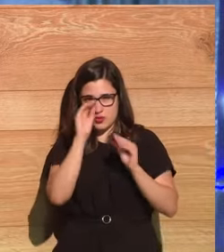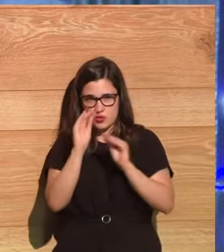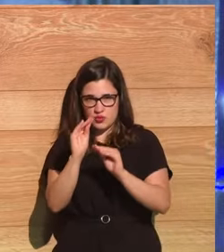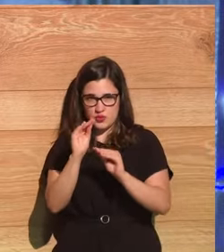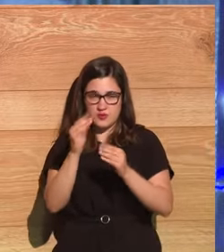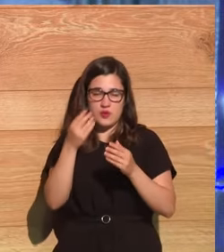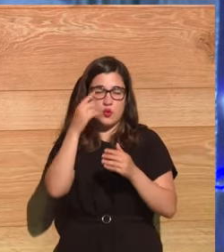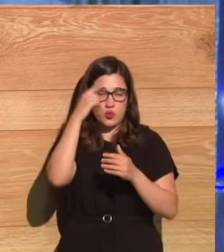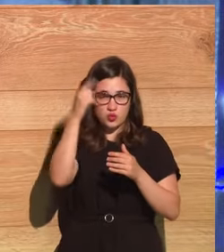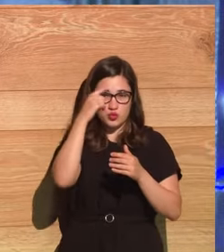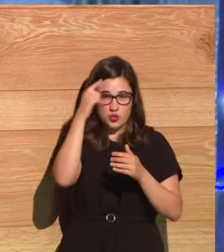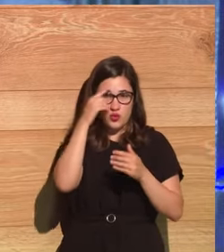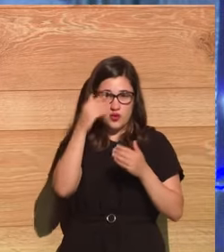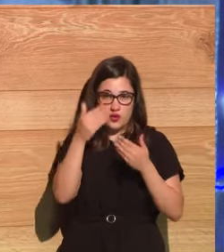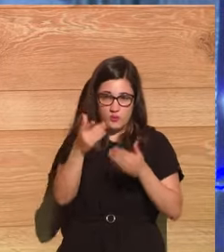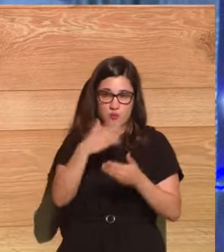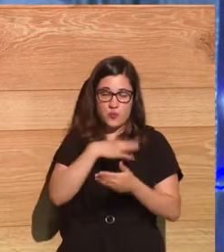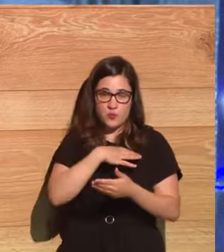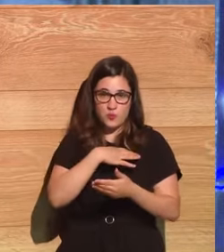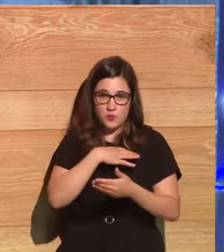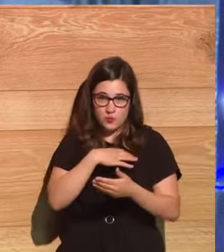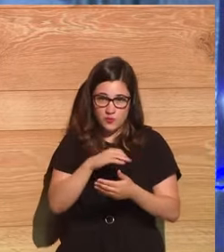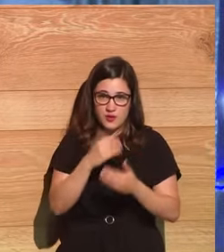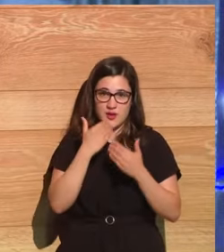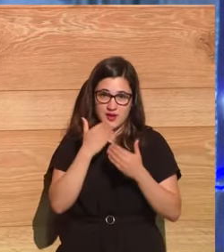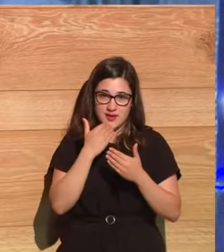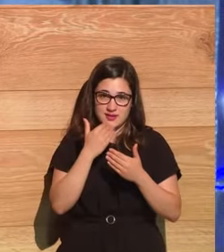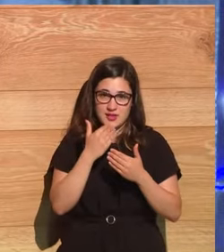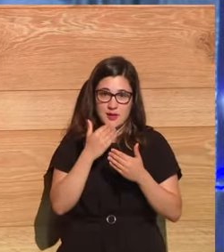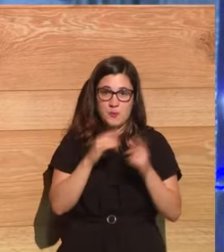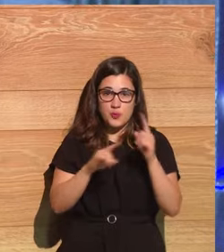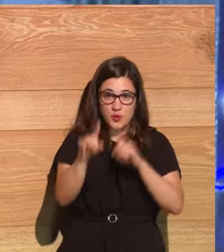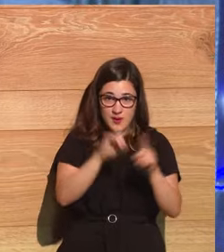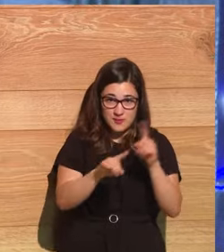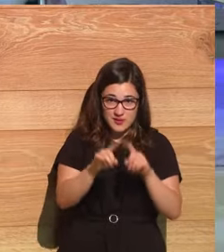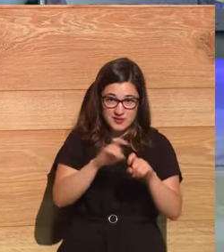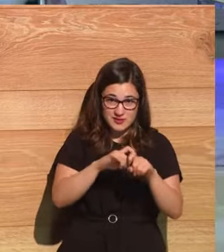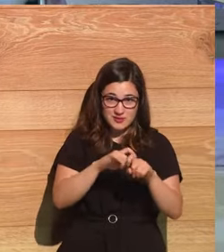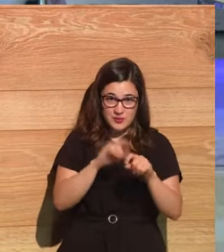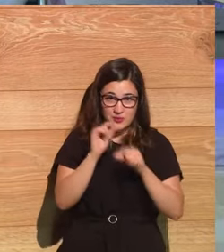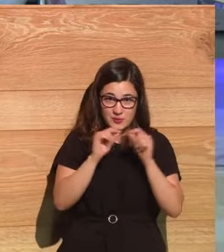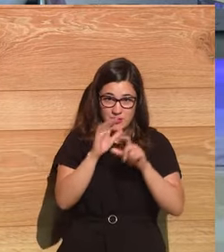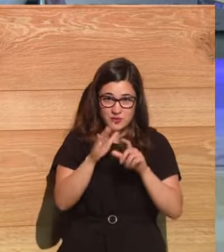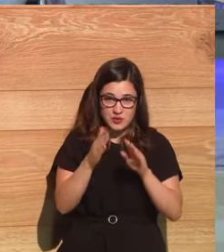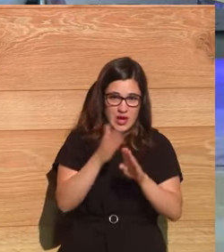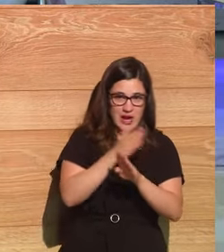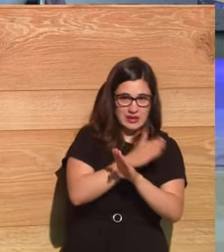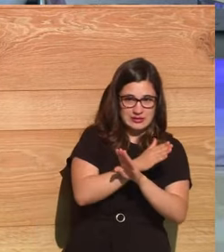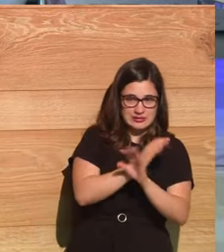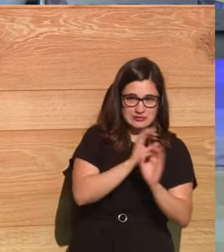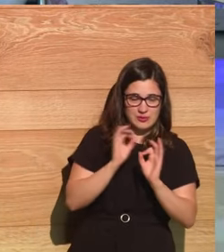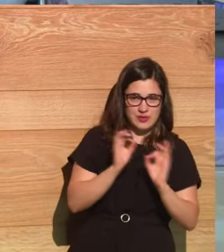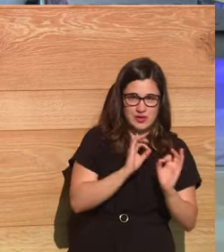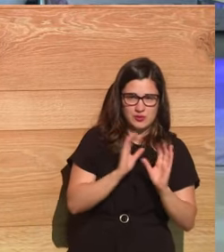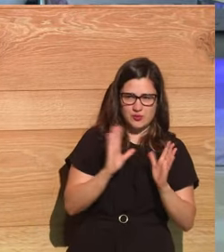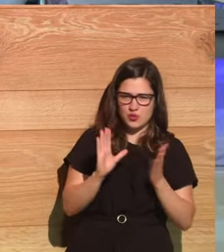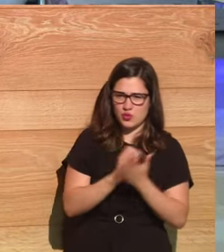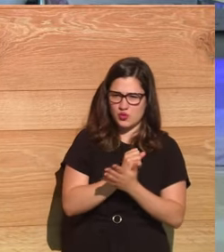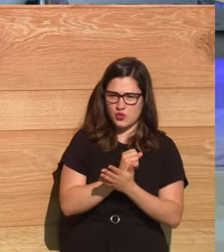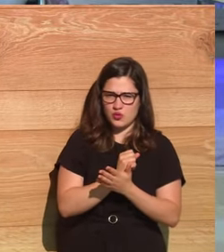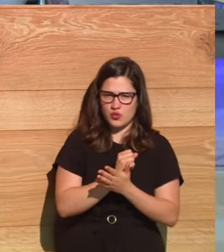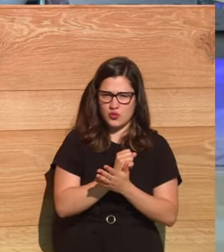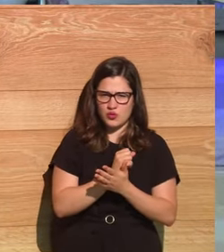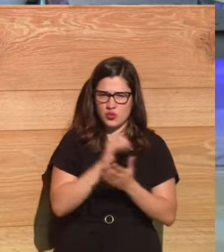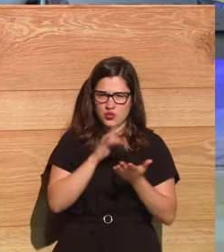que también nos permite incluso prevenir problemas de este tipo, pero todo esto ha sucedido en mitad de un